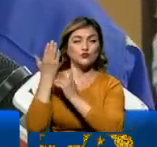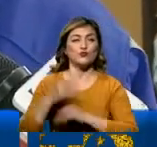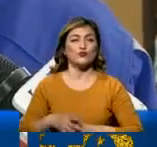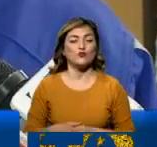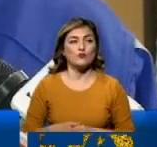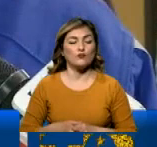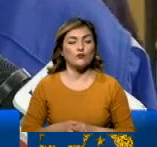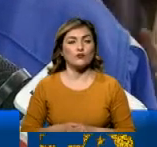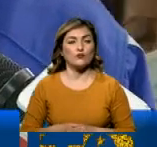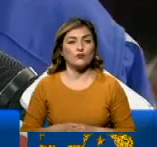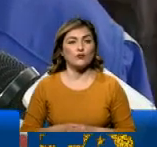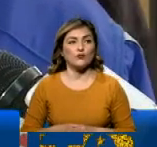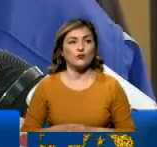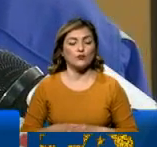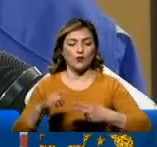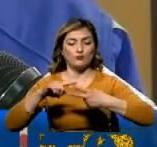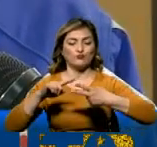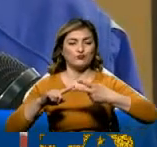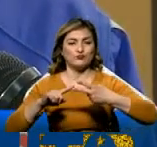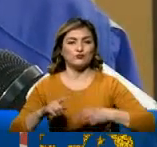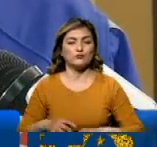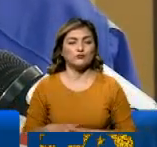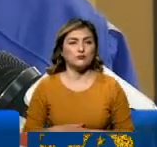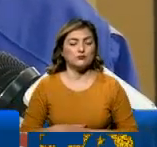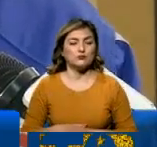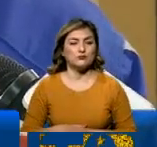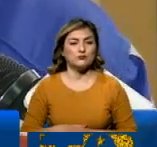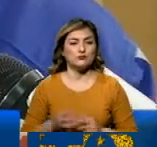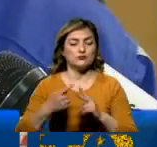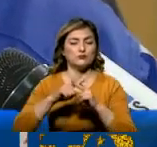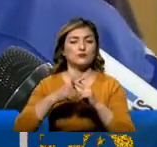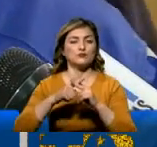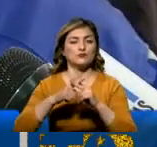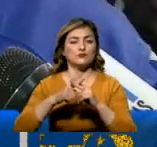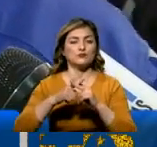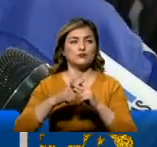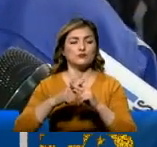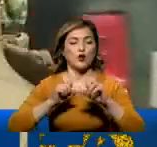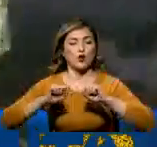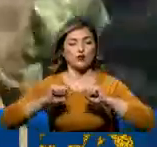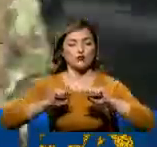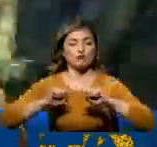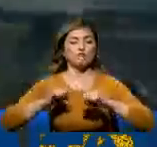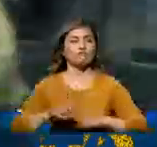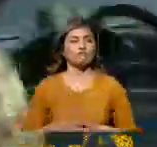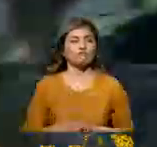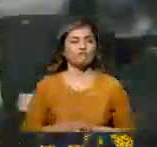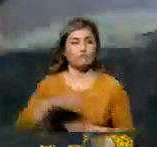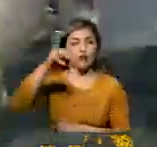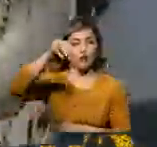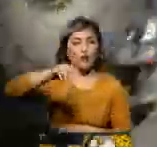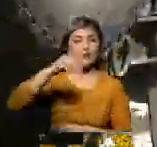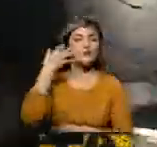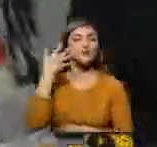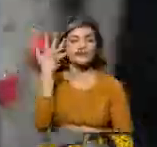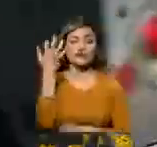tiene los dos incidentes, por lo tanto vamos a iniciar con este tipo de acciones y operativos. Desde este martes